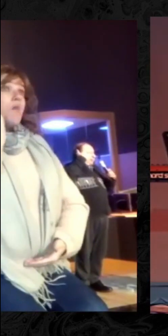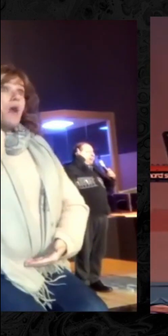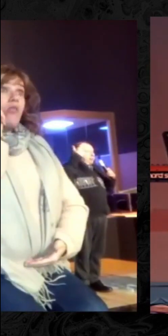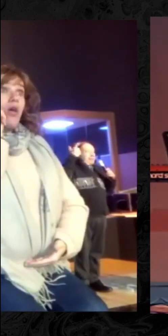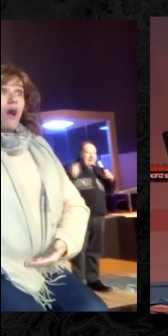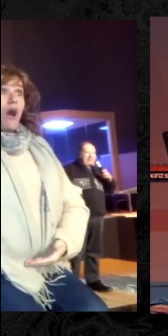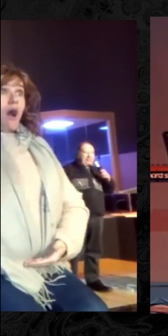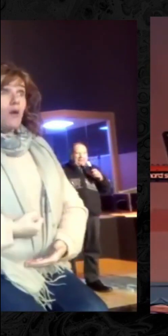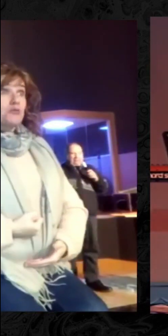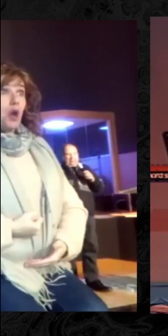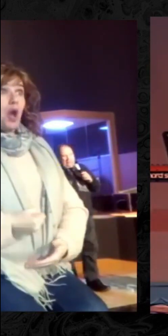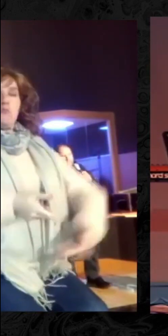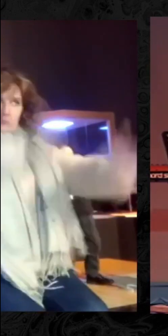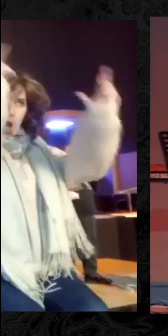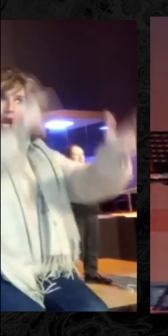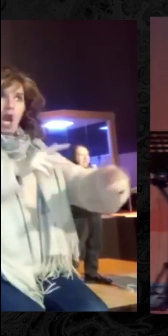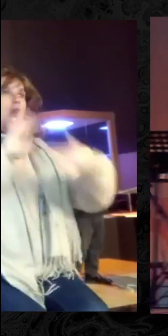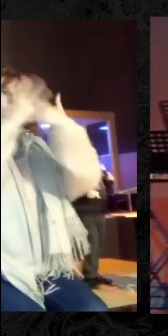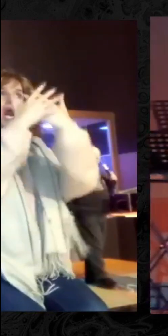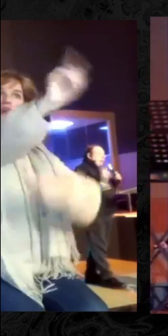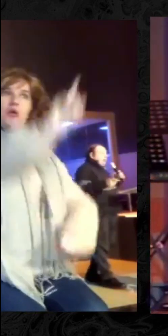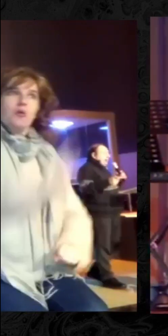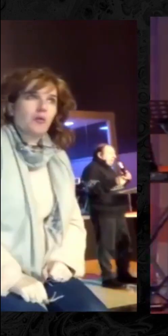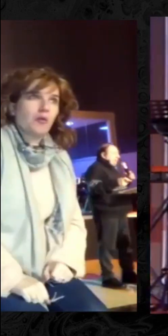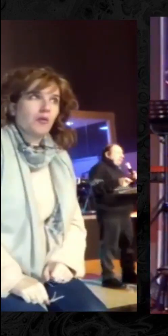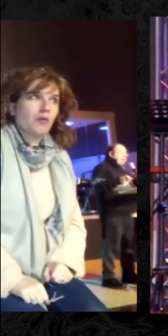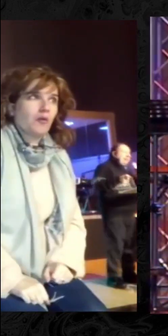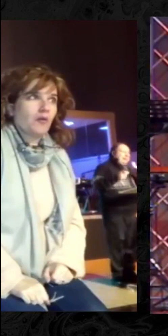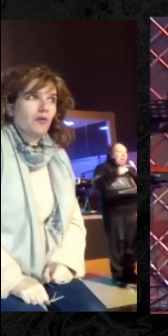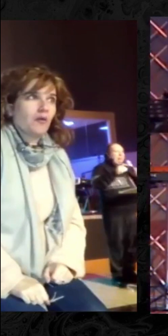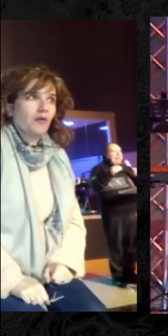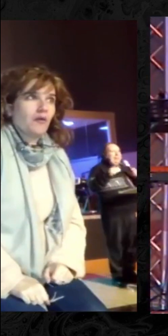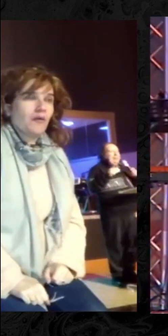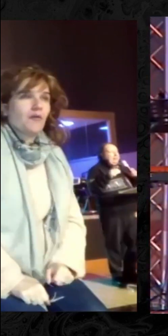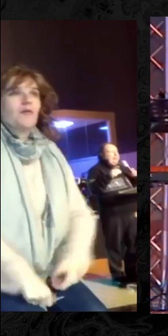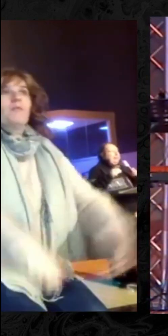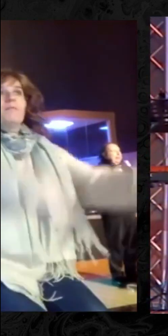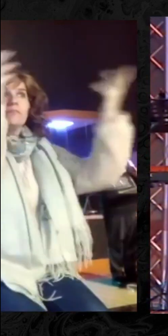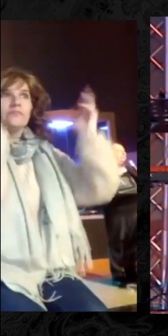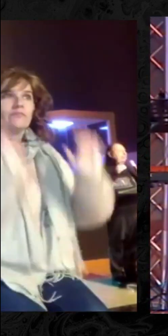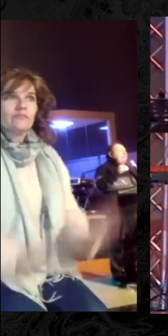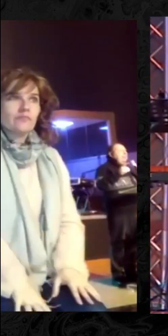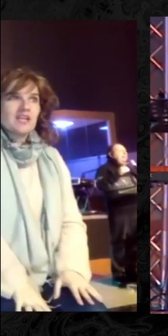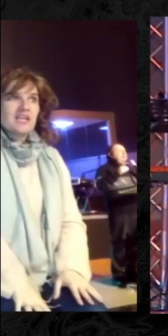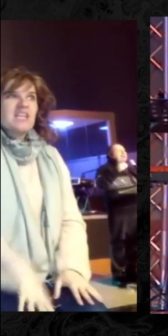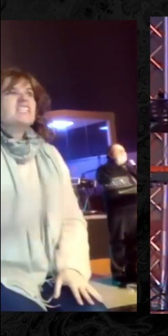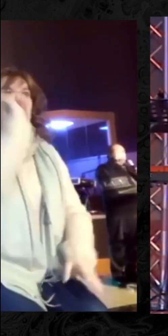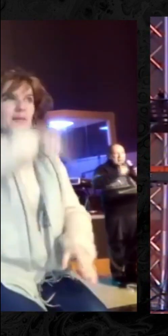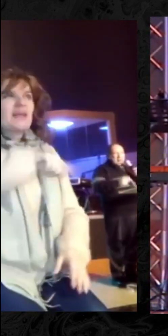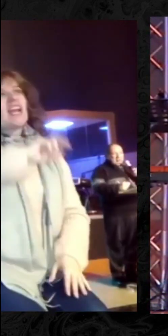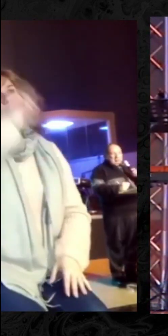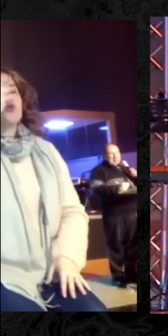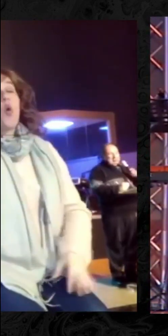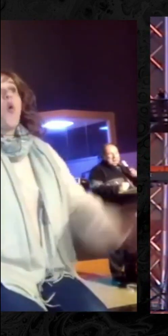idos de la cabeza inclusive hay otra ley había que si dañabas un